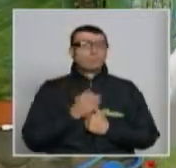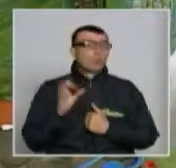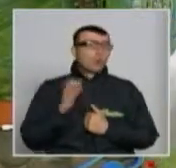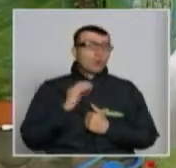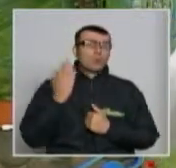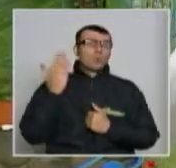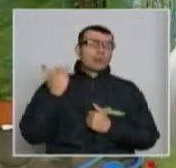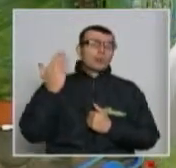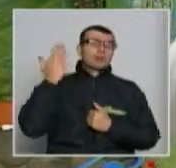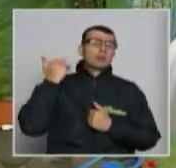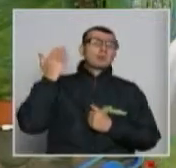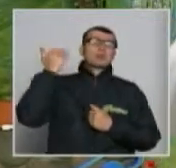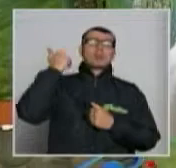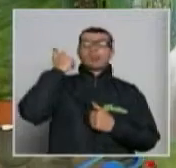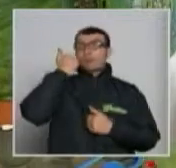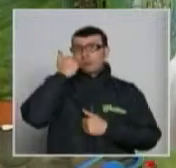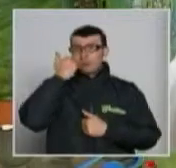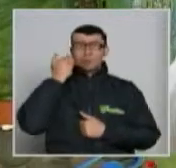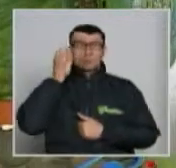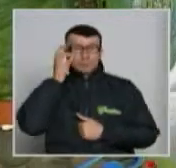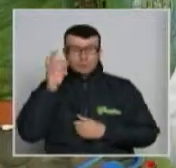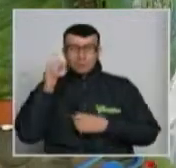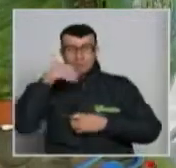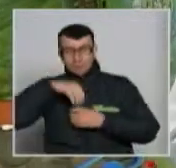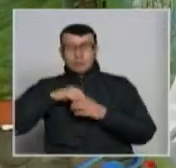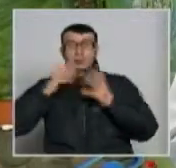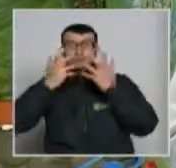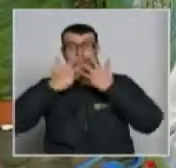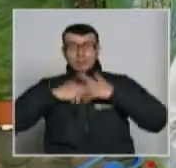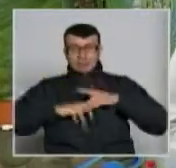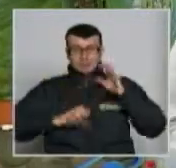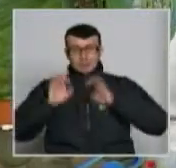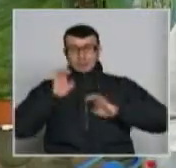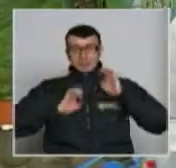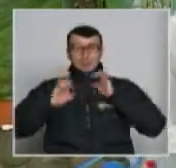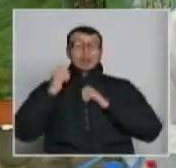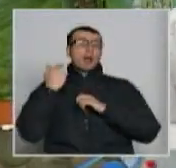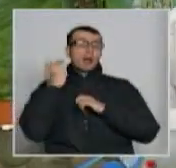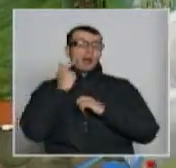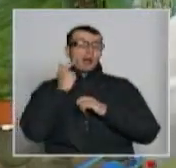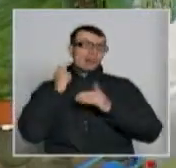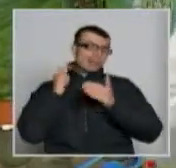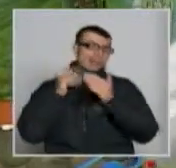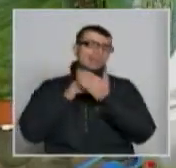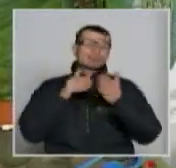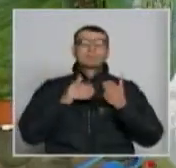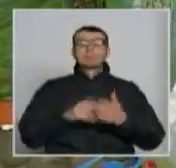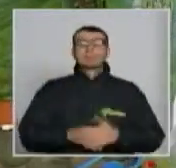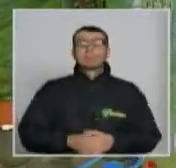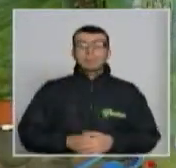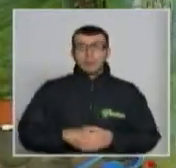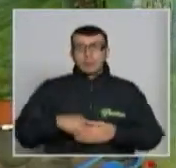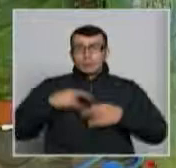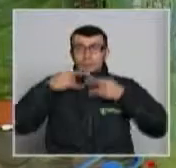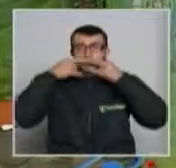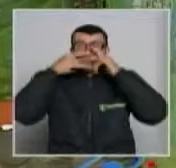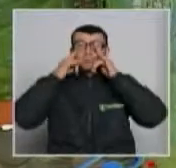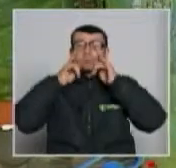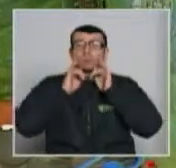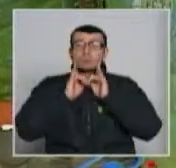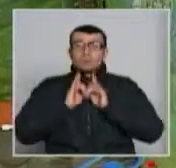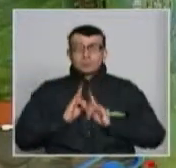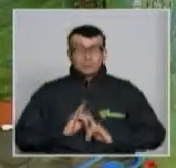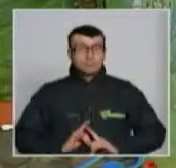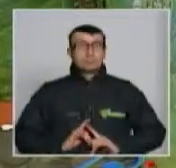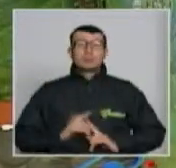atrás que tienen que ver con un sistema inmunológico que nosotros tenemos en las vías respiratorias altas que